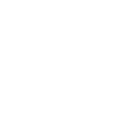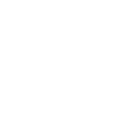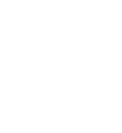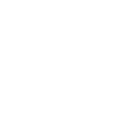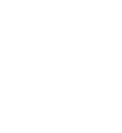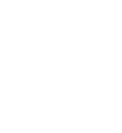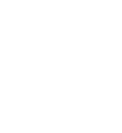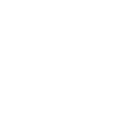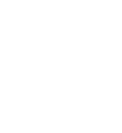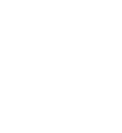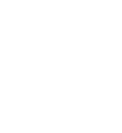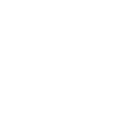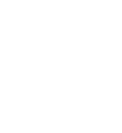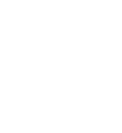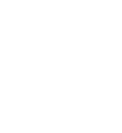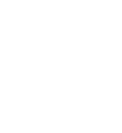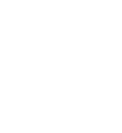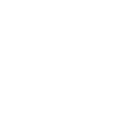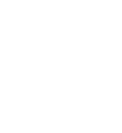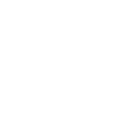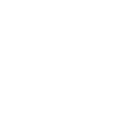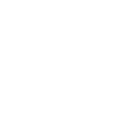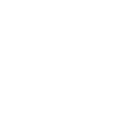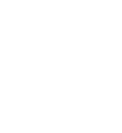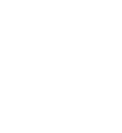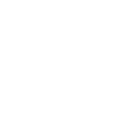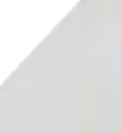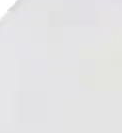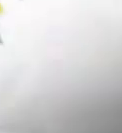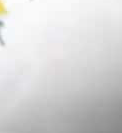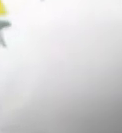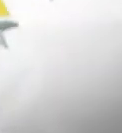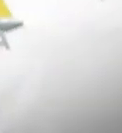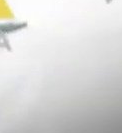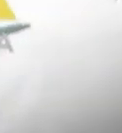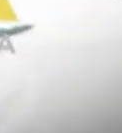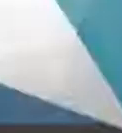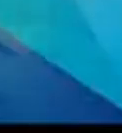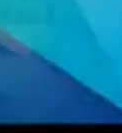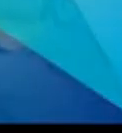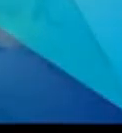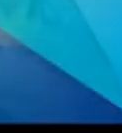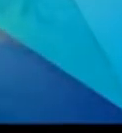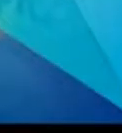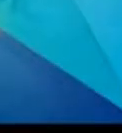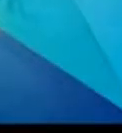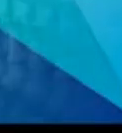Universidad Nacional del Litoral, por esta cápsula que nos envía. Nos vemos la próxima.